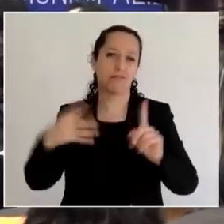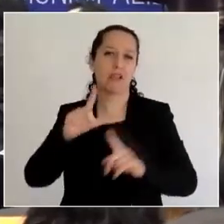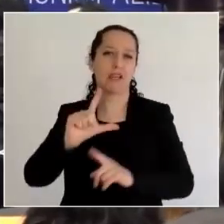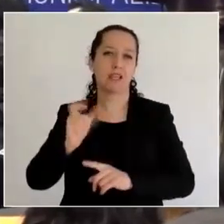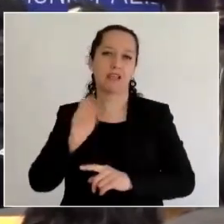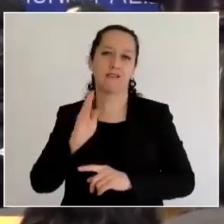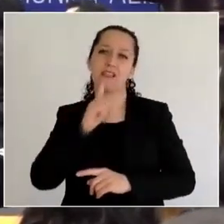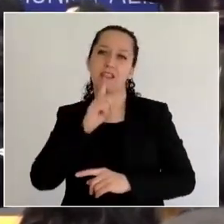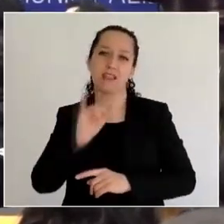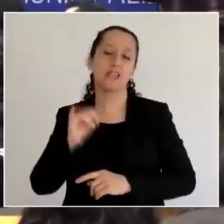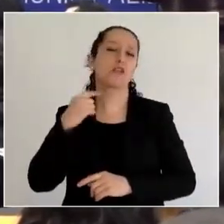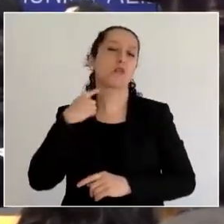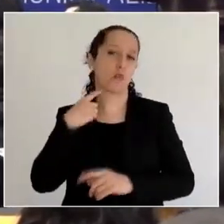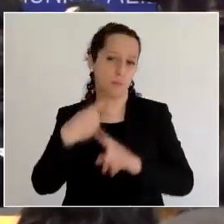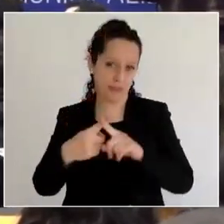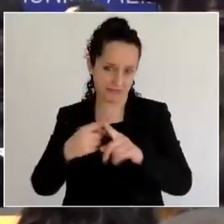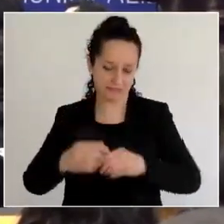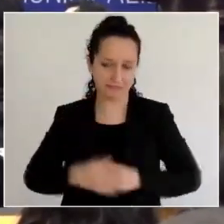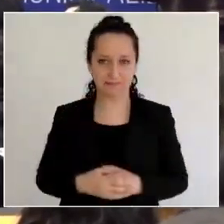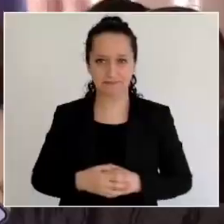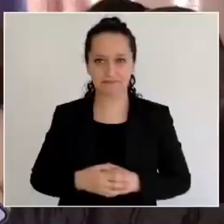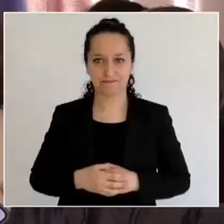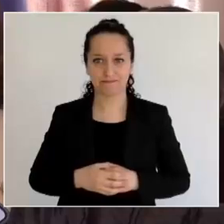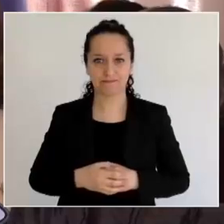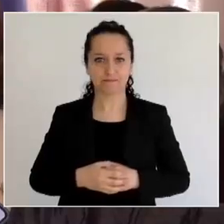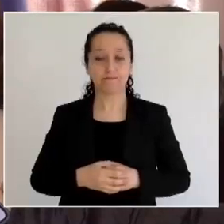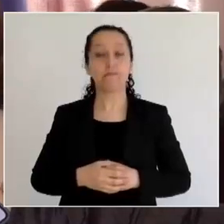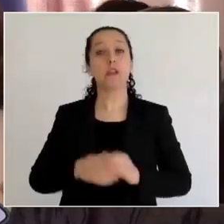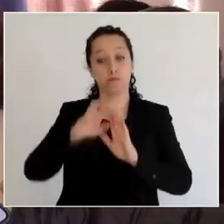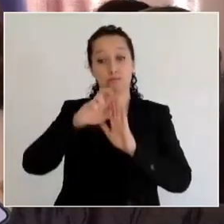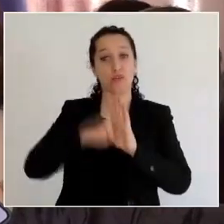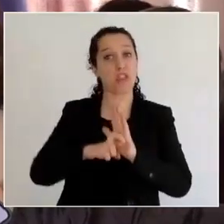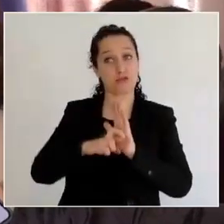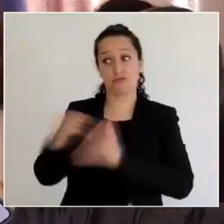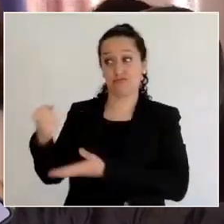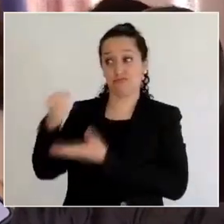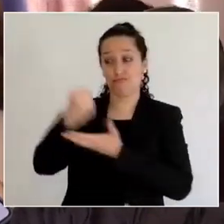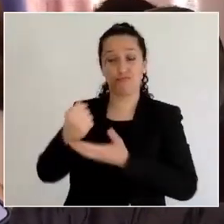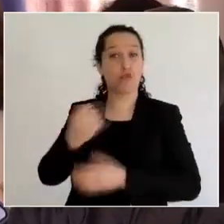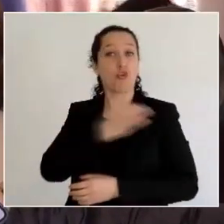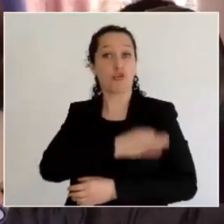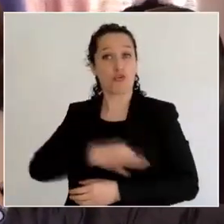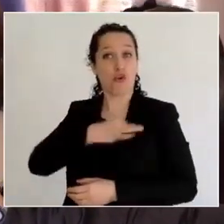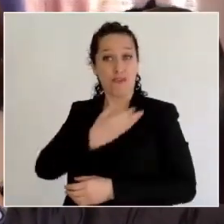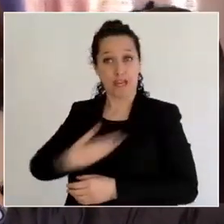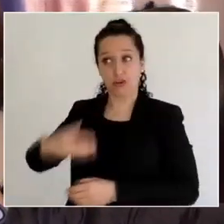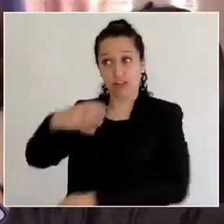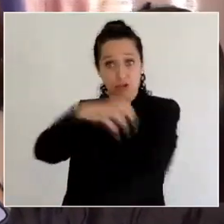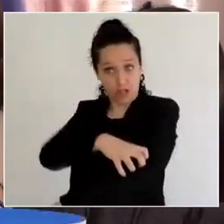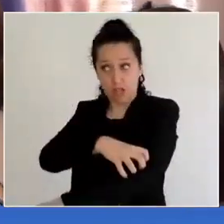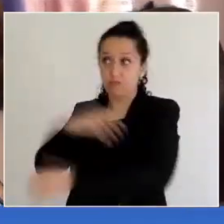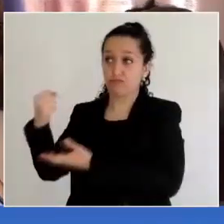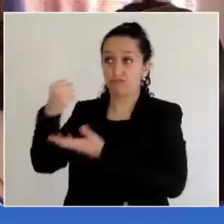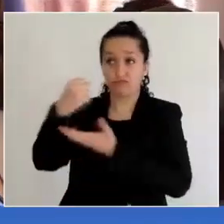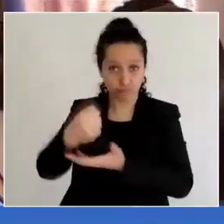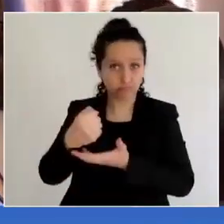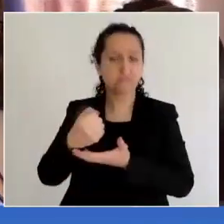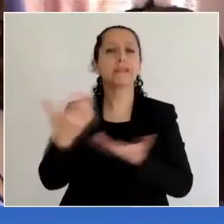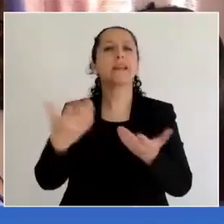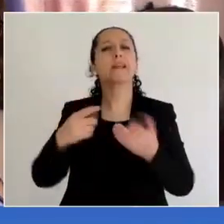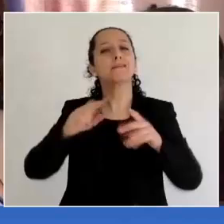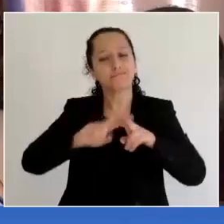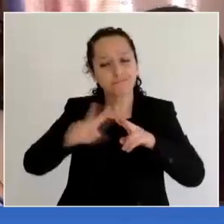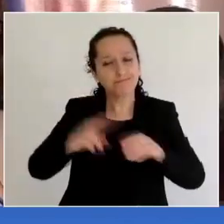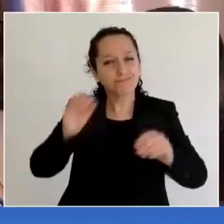LGBTIQ+. Este es un proyecto que fue financiado finalmente por el gobierno regional ante una iniciativa que llevó a cabo